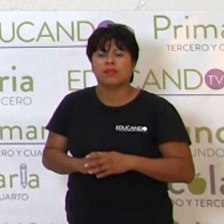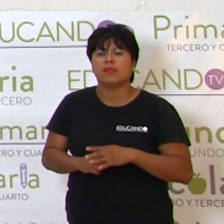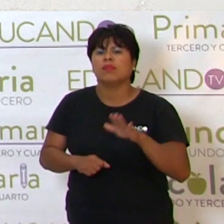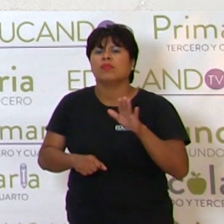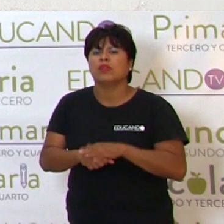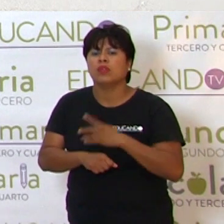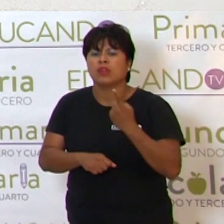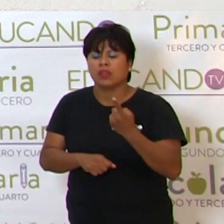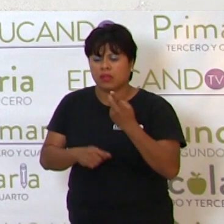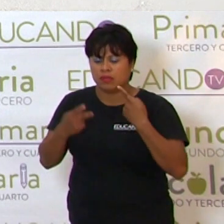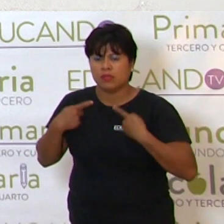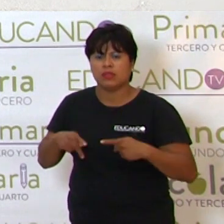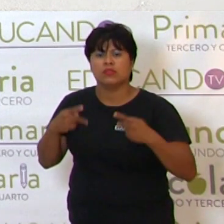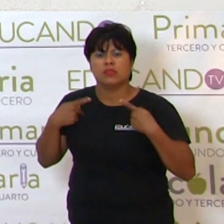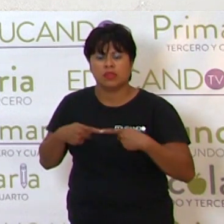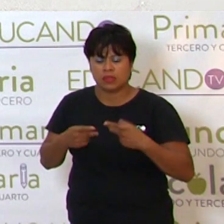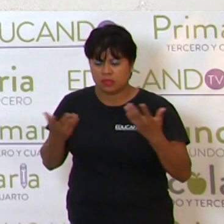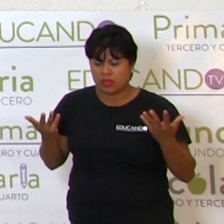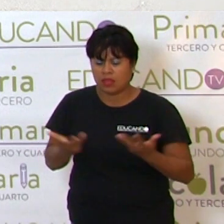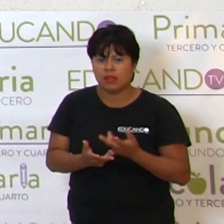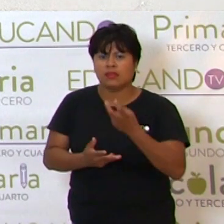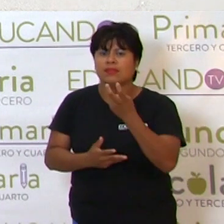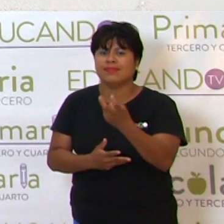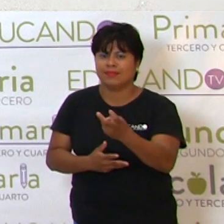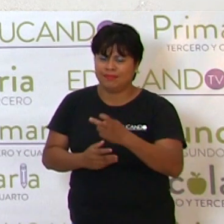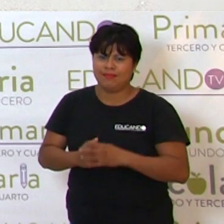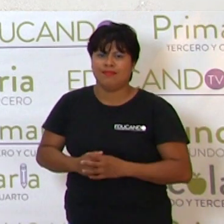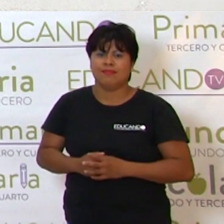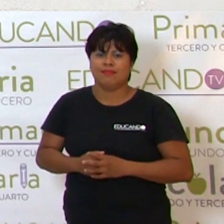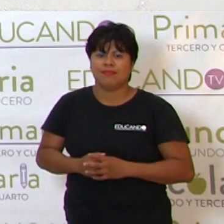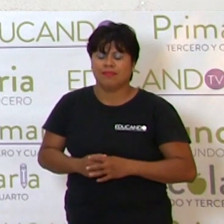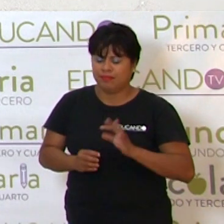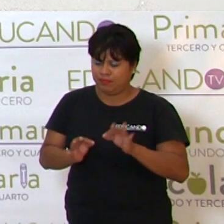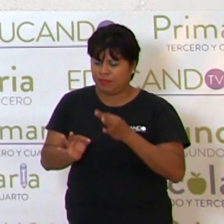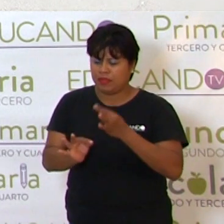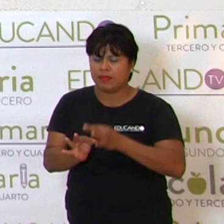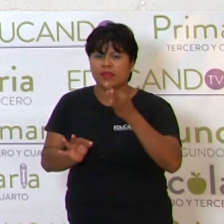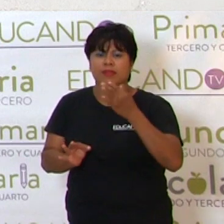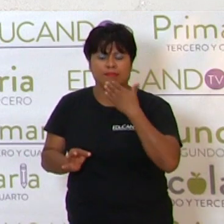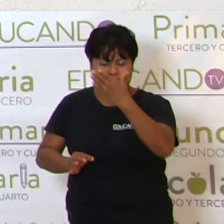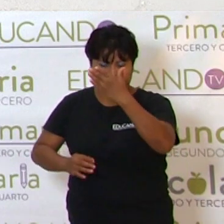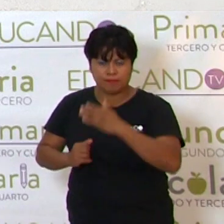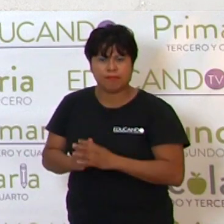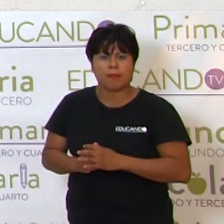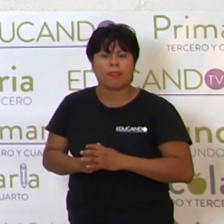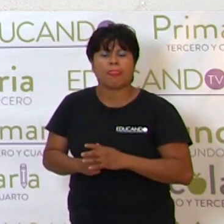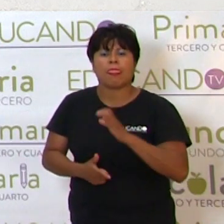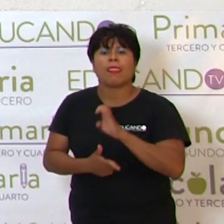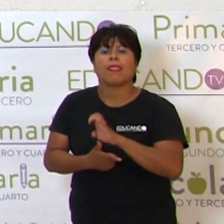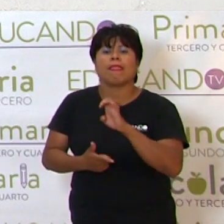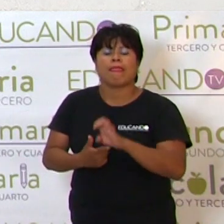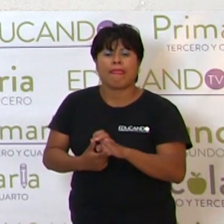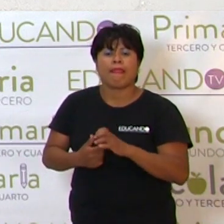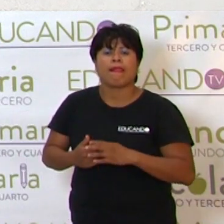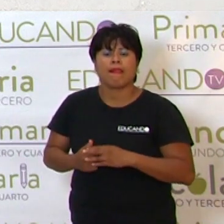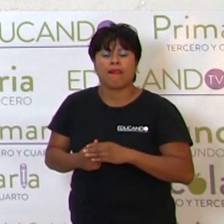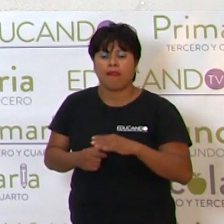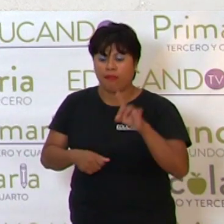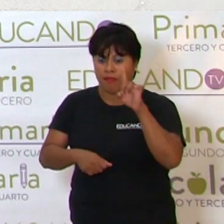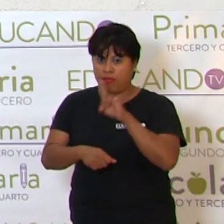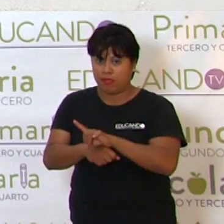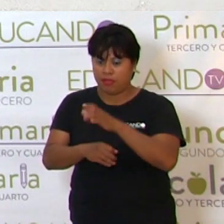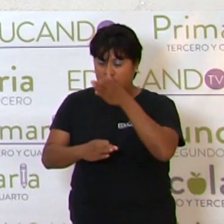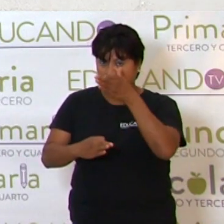por qué los personajes están actuando de cierta manera. Perfecto, muy bien. Pues entonces, el día de